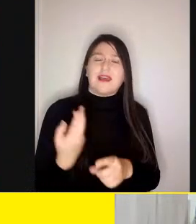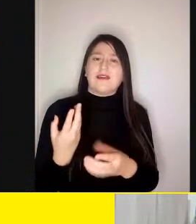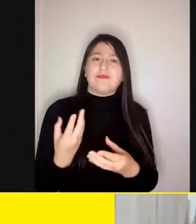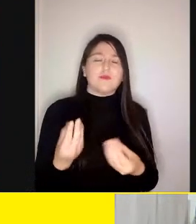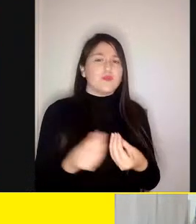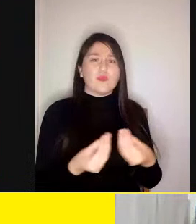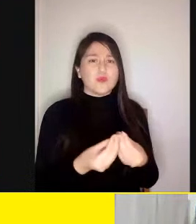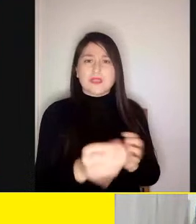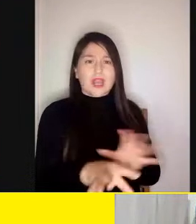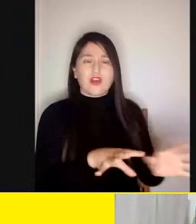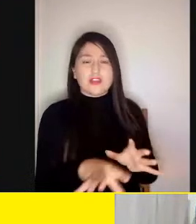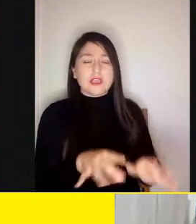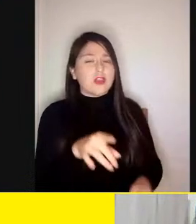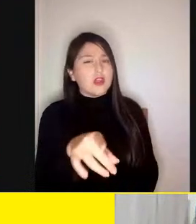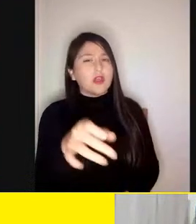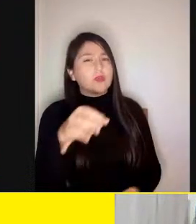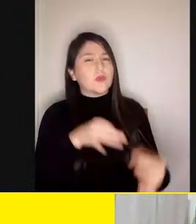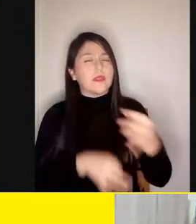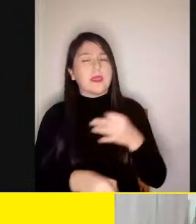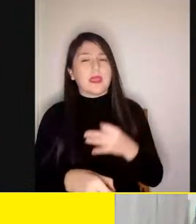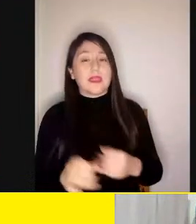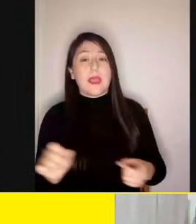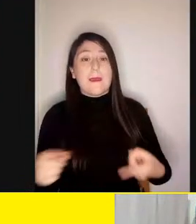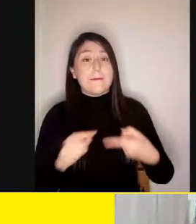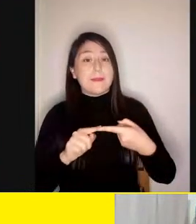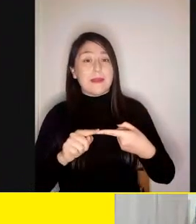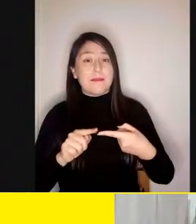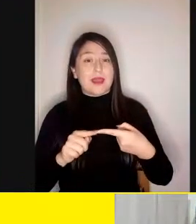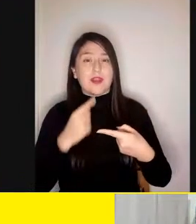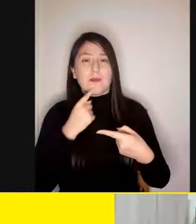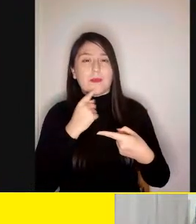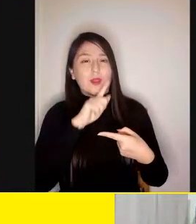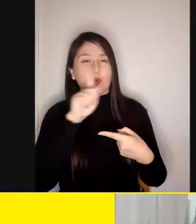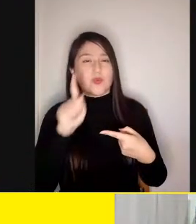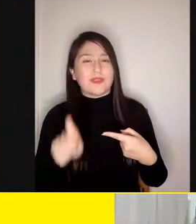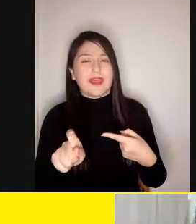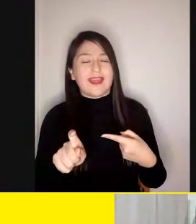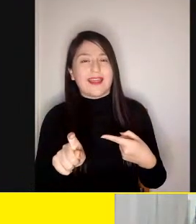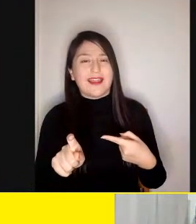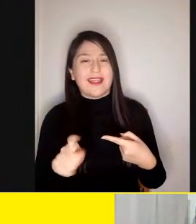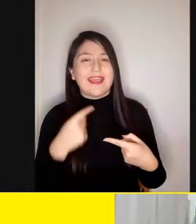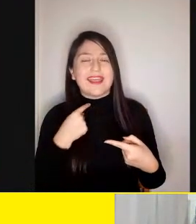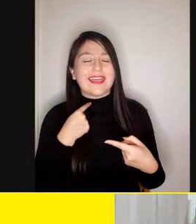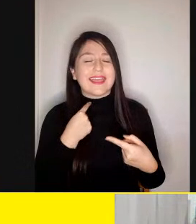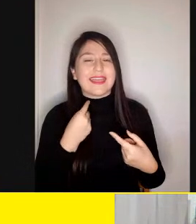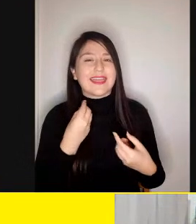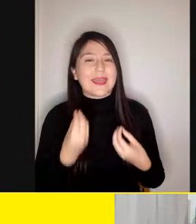¿no? Lo primero es preguntar qué se hace con el dolor propio, ¿no?